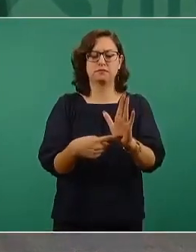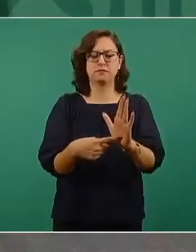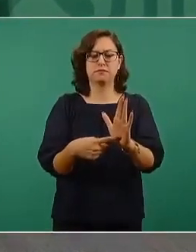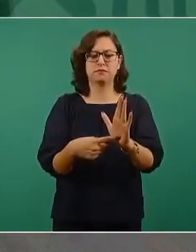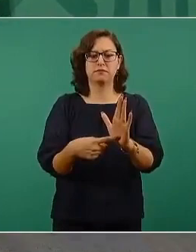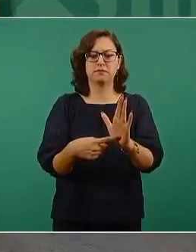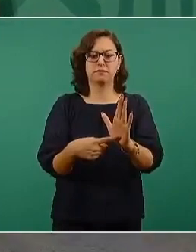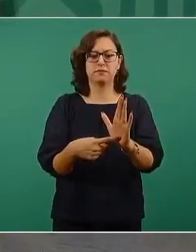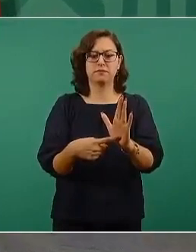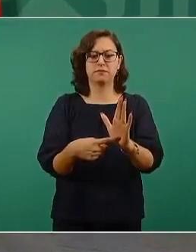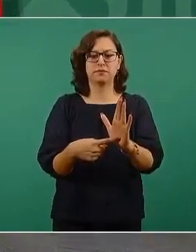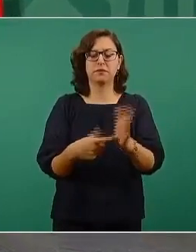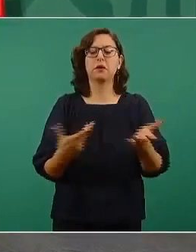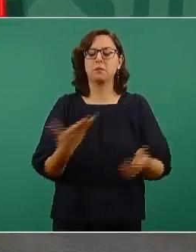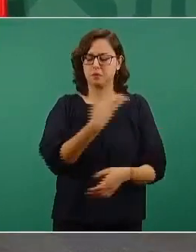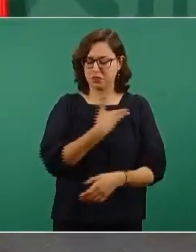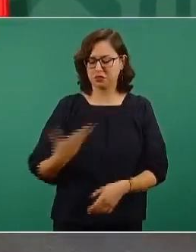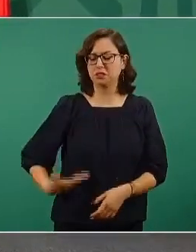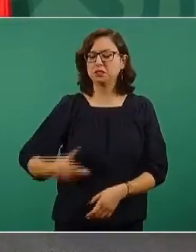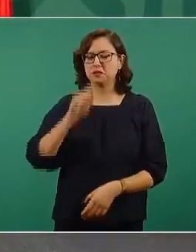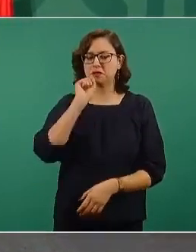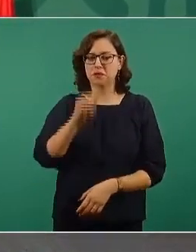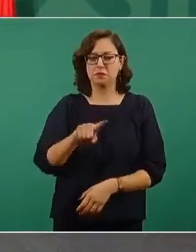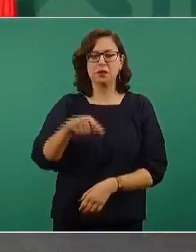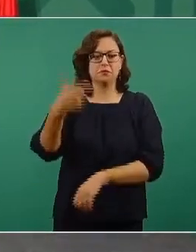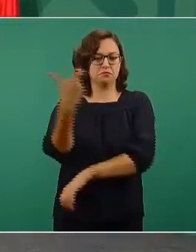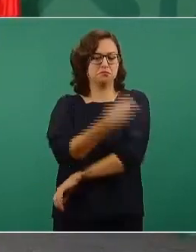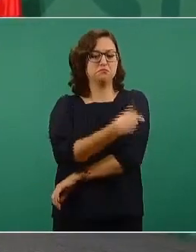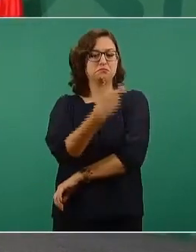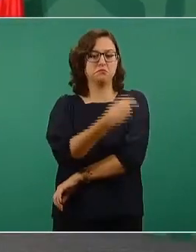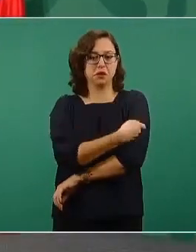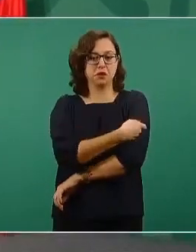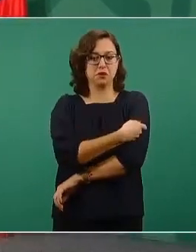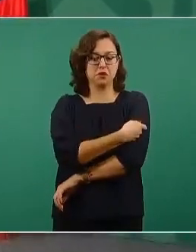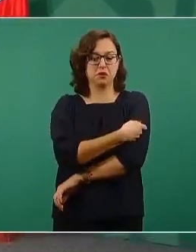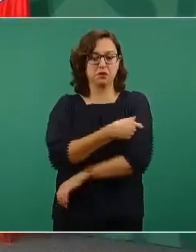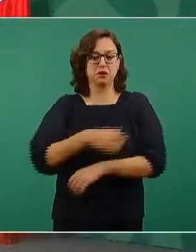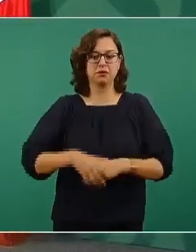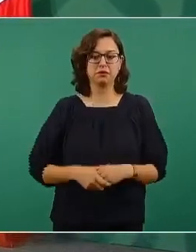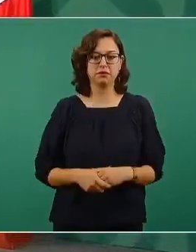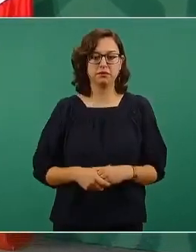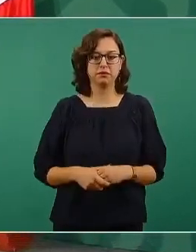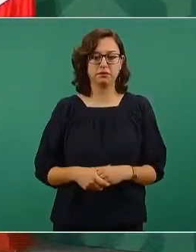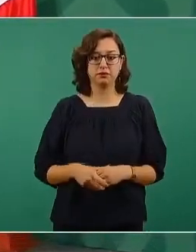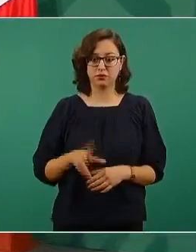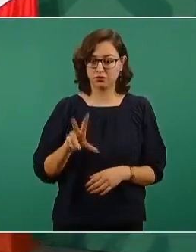Aquí se vacuna el presidente, no,